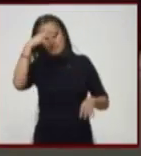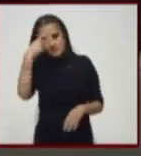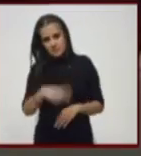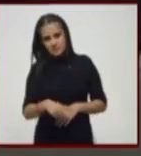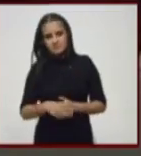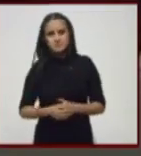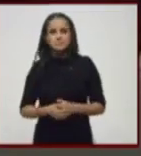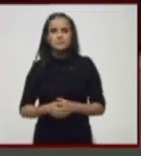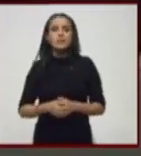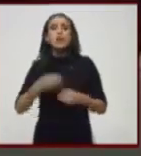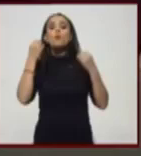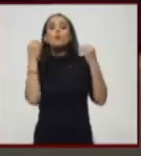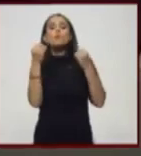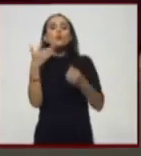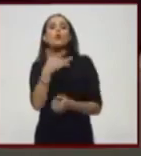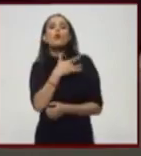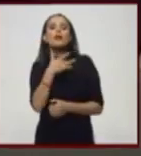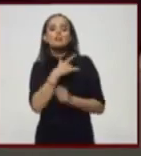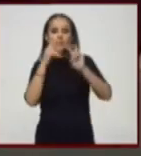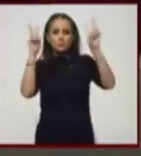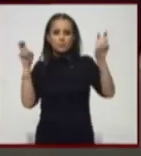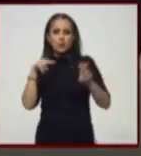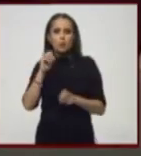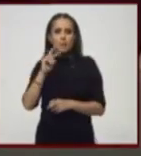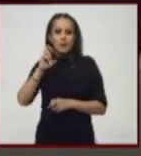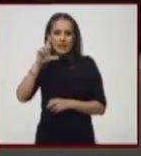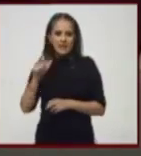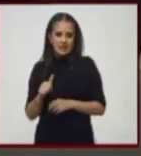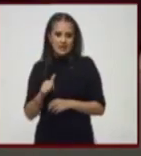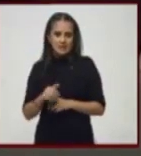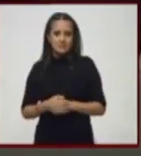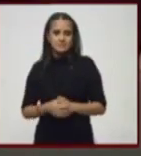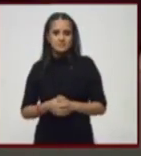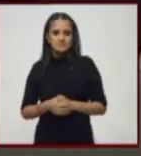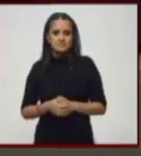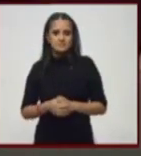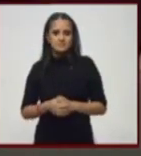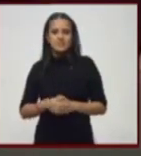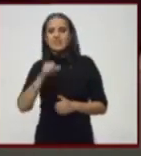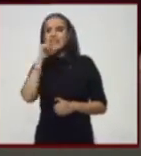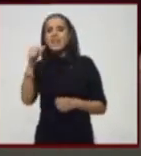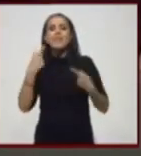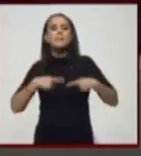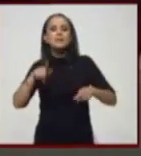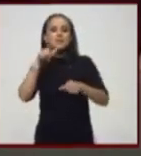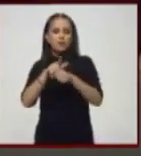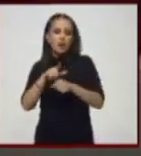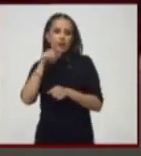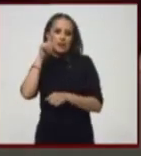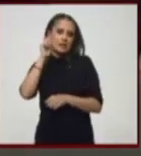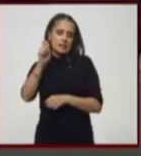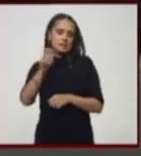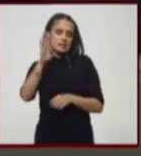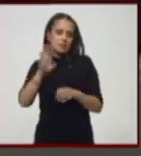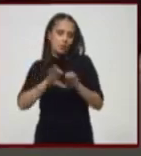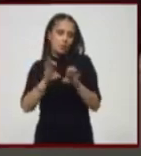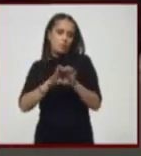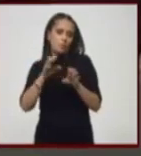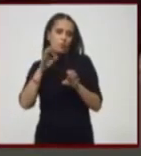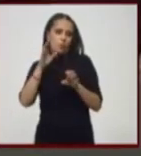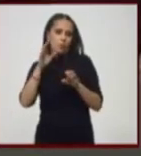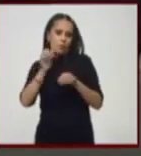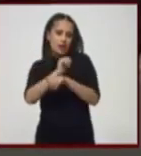demasiado corazón demostrado que era como una secuela de todo por nada personal personal exacto pues había mucho trabajo